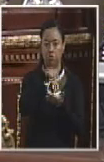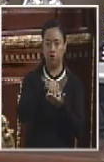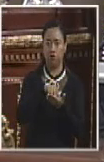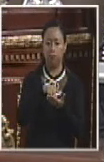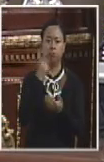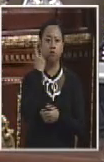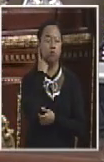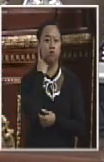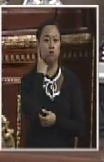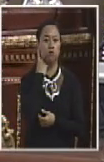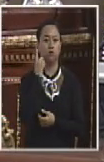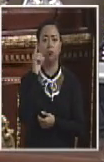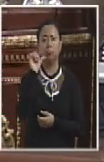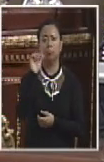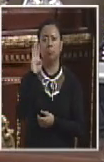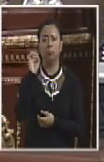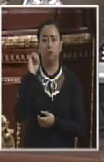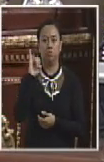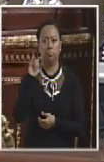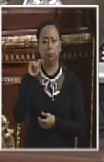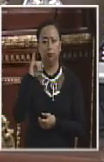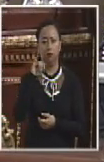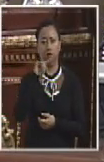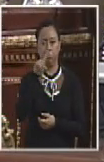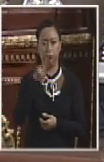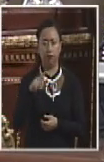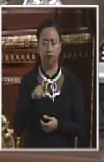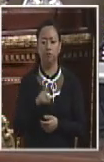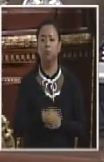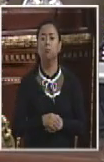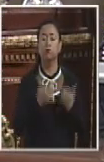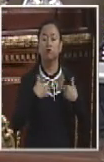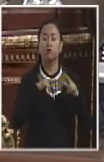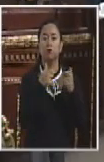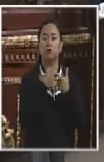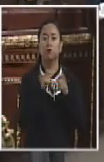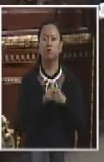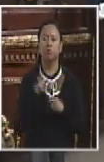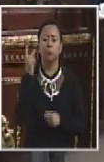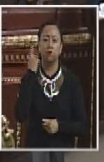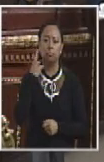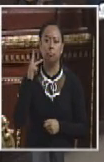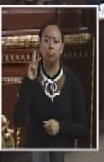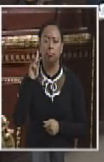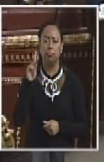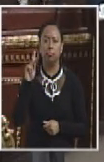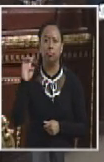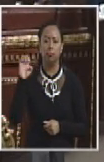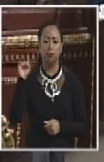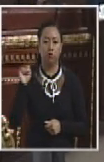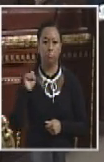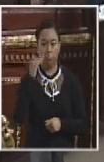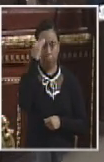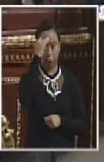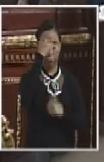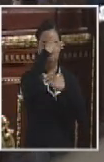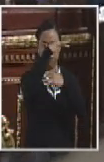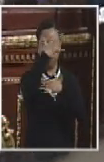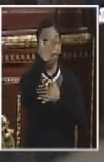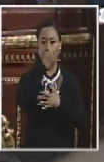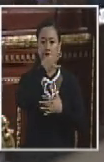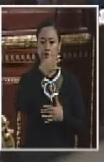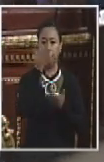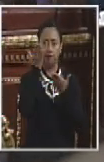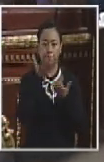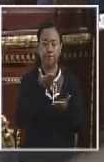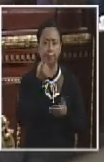diputado Fernando José Aboitiz Saro, integrante de la Asociación Parlamentaria de Encuentro Social, hasta por 5 minutos.